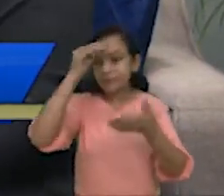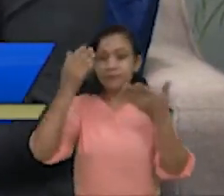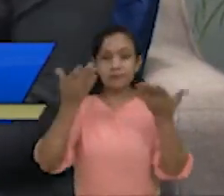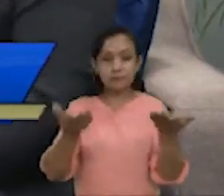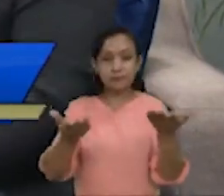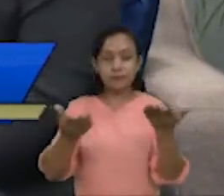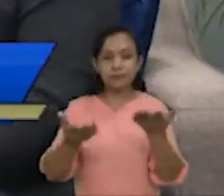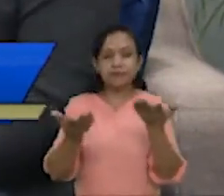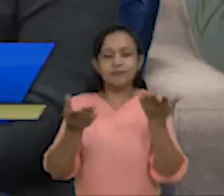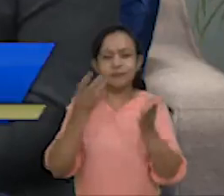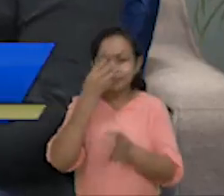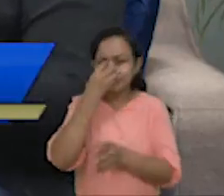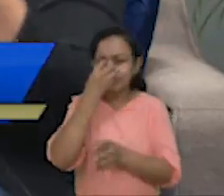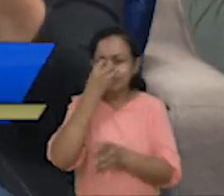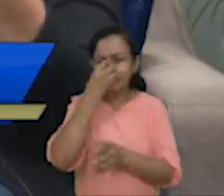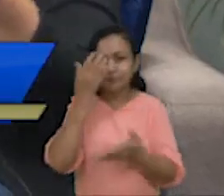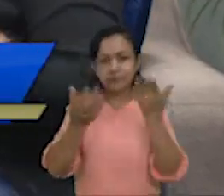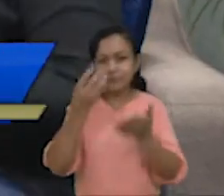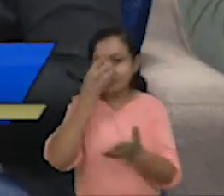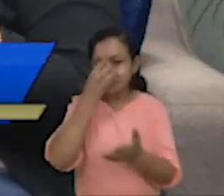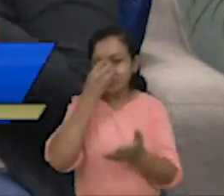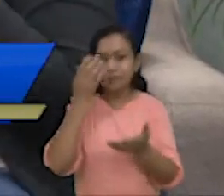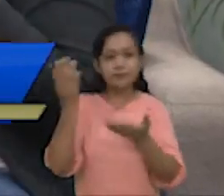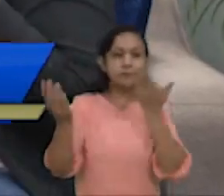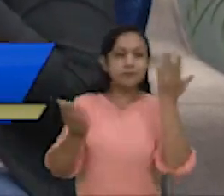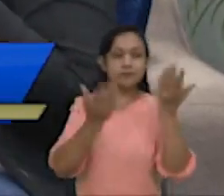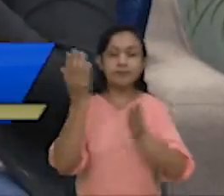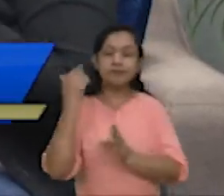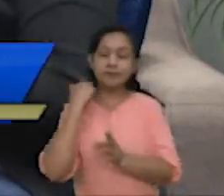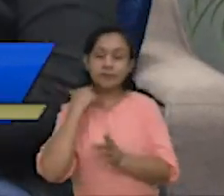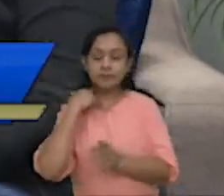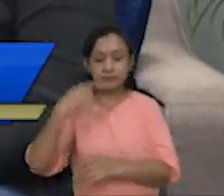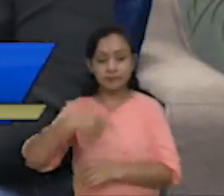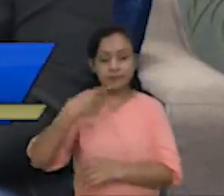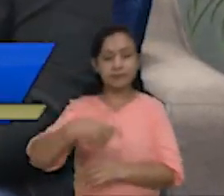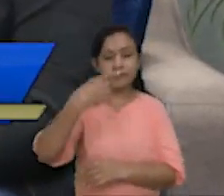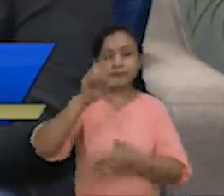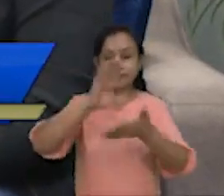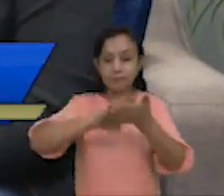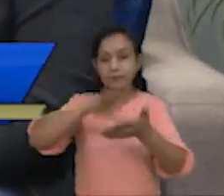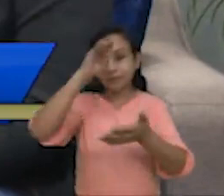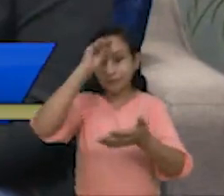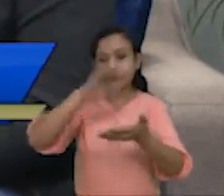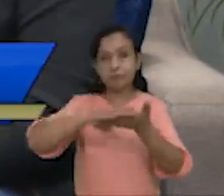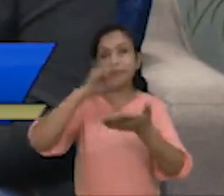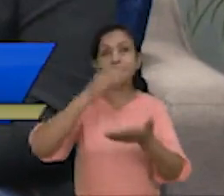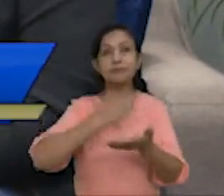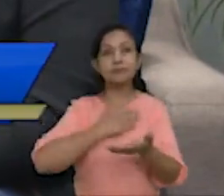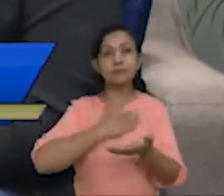y parece chiste, ¿verdad?, parece parte de un poema, pero es cierto, todos los días estamos aprendiendo. Y yo creo